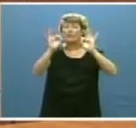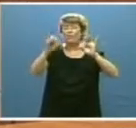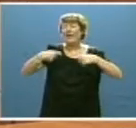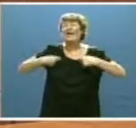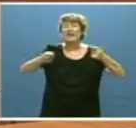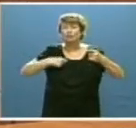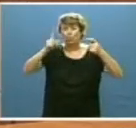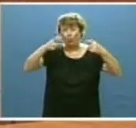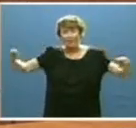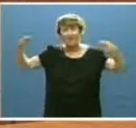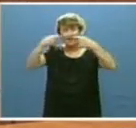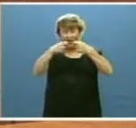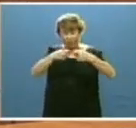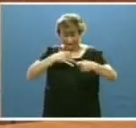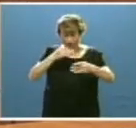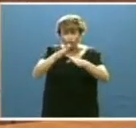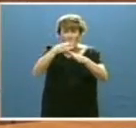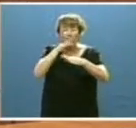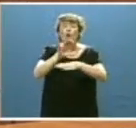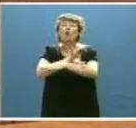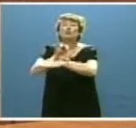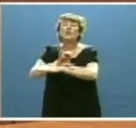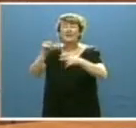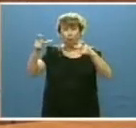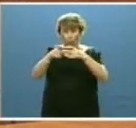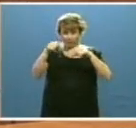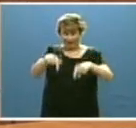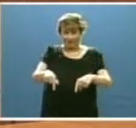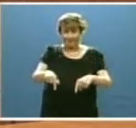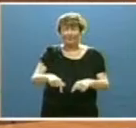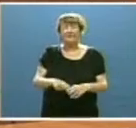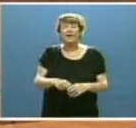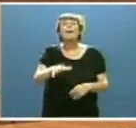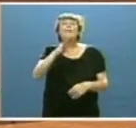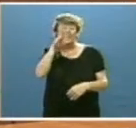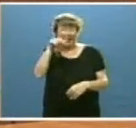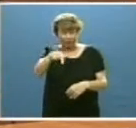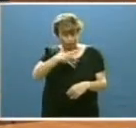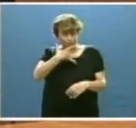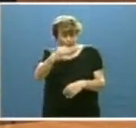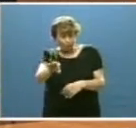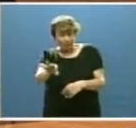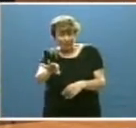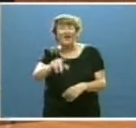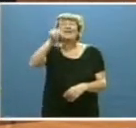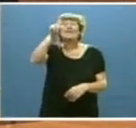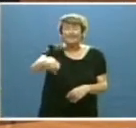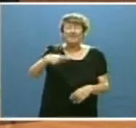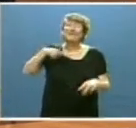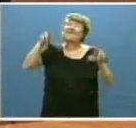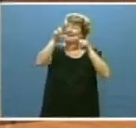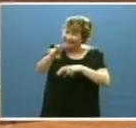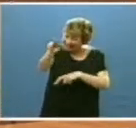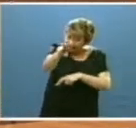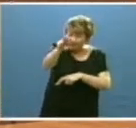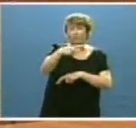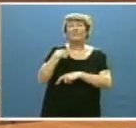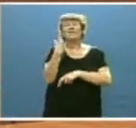por las consejerías de la junta y para que esto sea posible también reiteró la necesidad